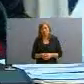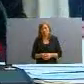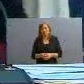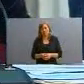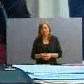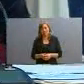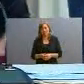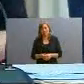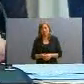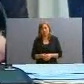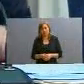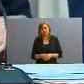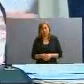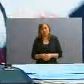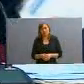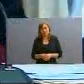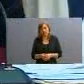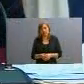También queremos